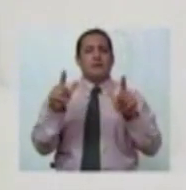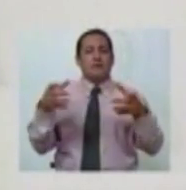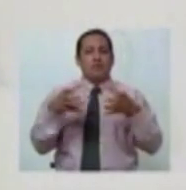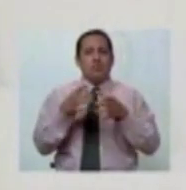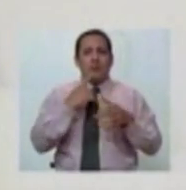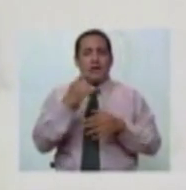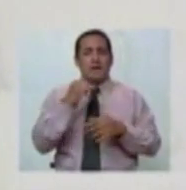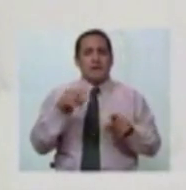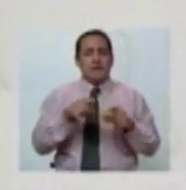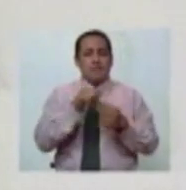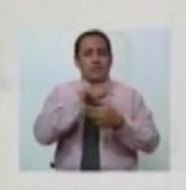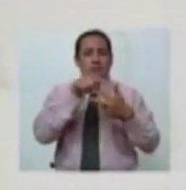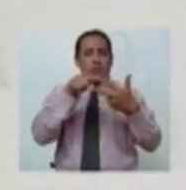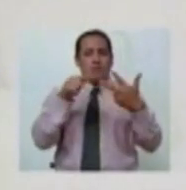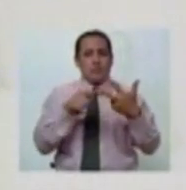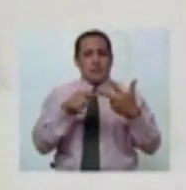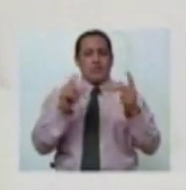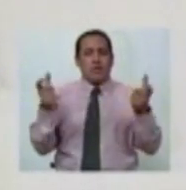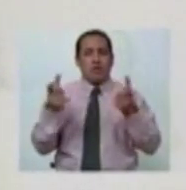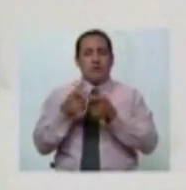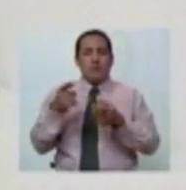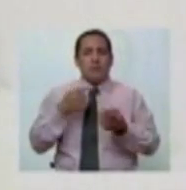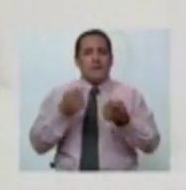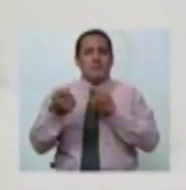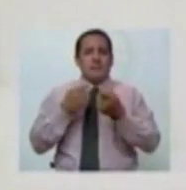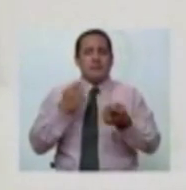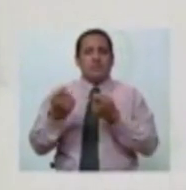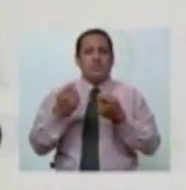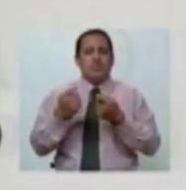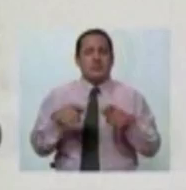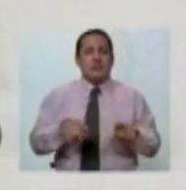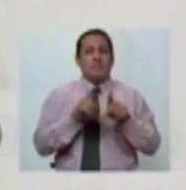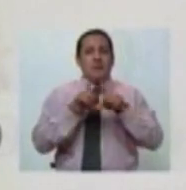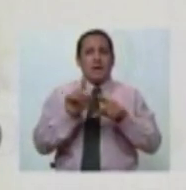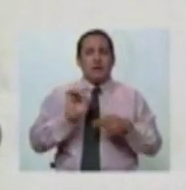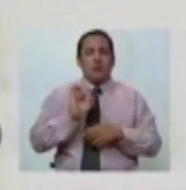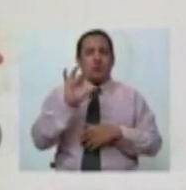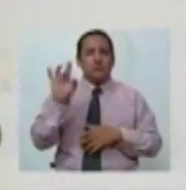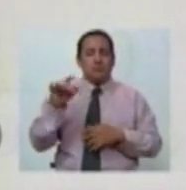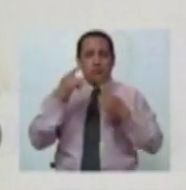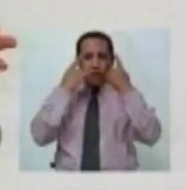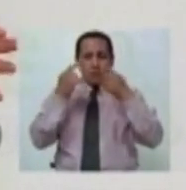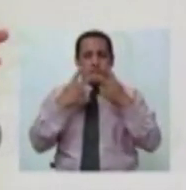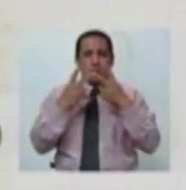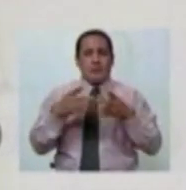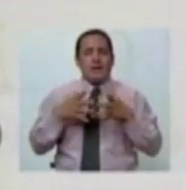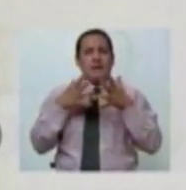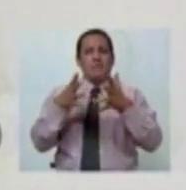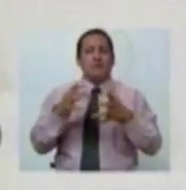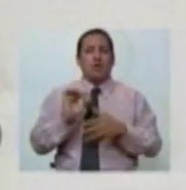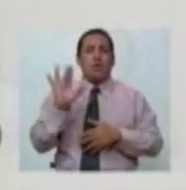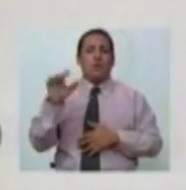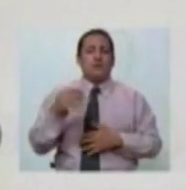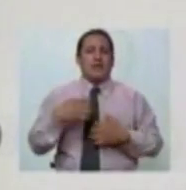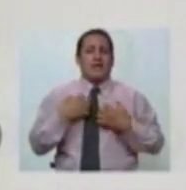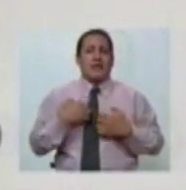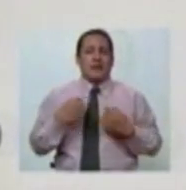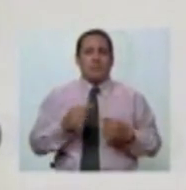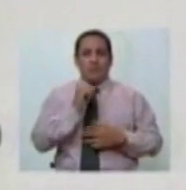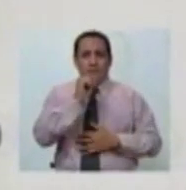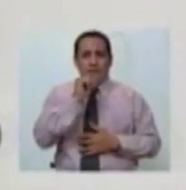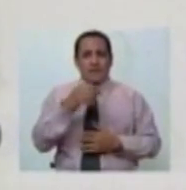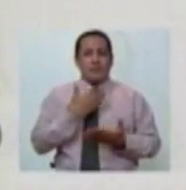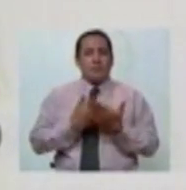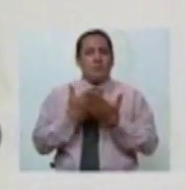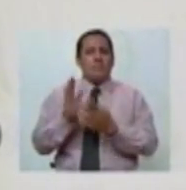Sindical, que es un organismo tripartito del Consejo de Administración. Y hay otros mecanismos, que es una reclamación o otra queja, ¿no?, por una